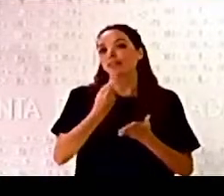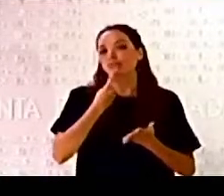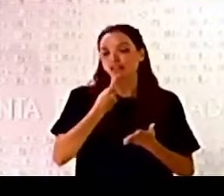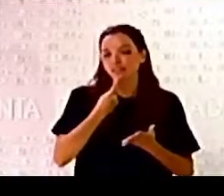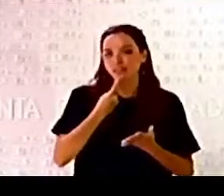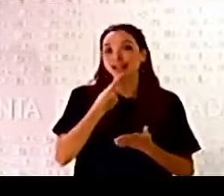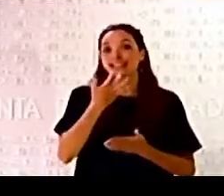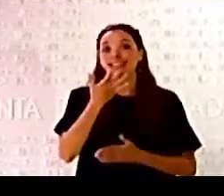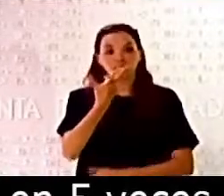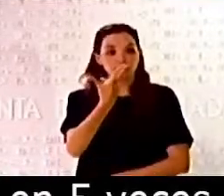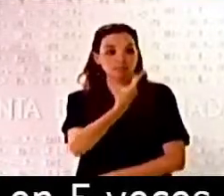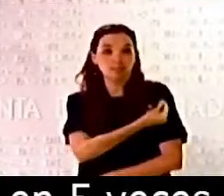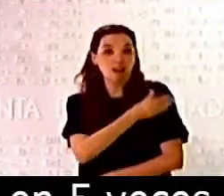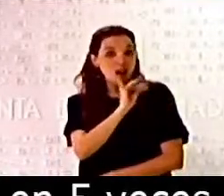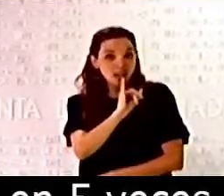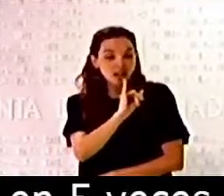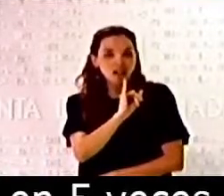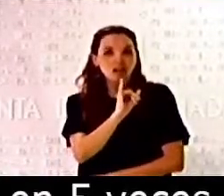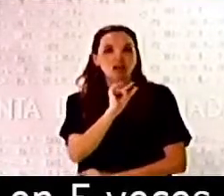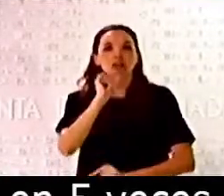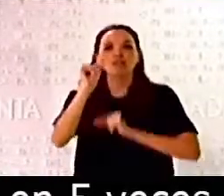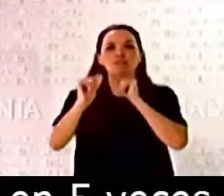el riesgo de infectarse,